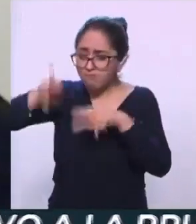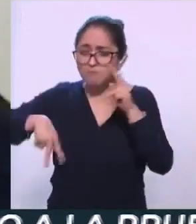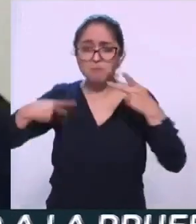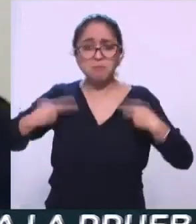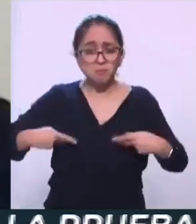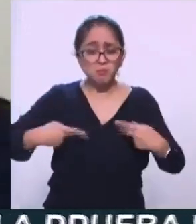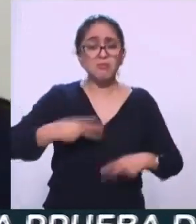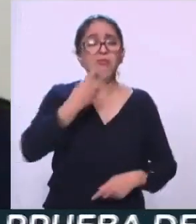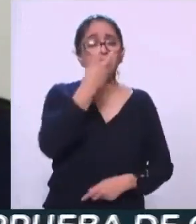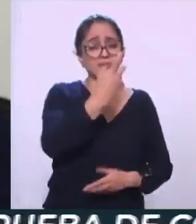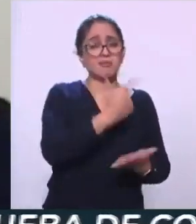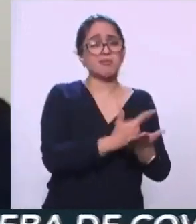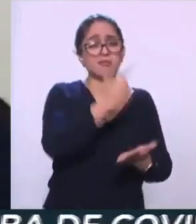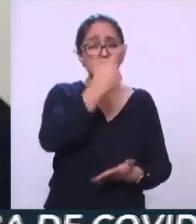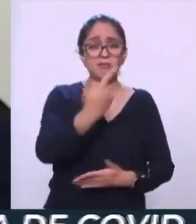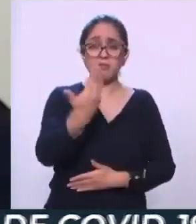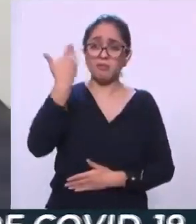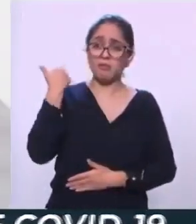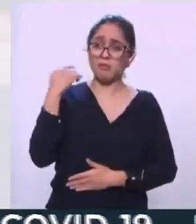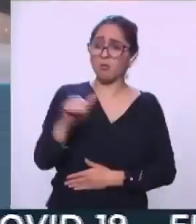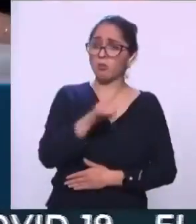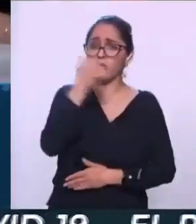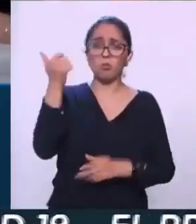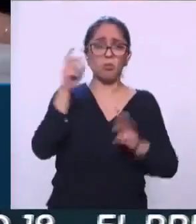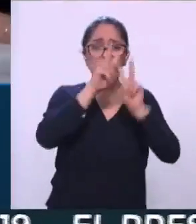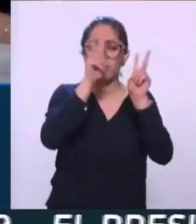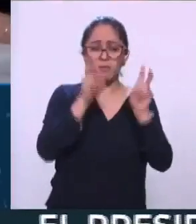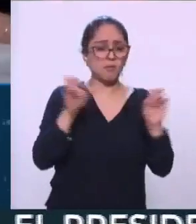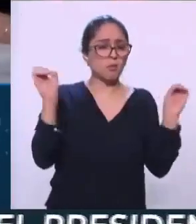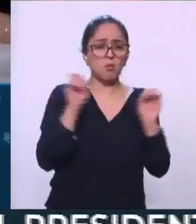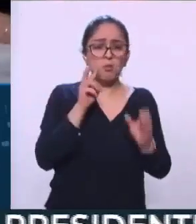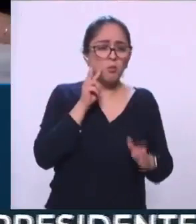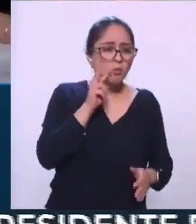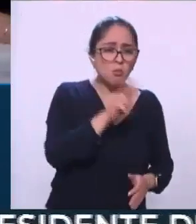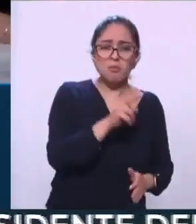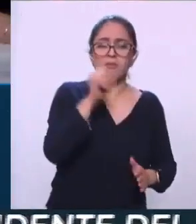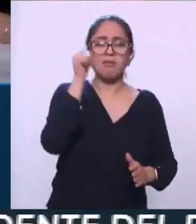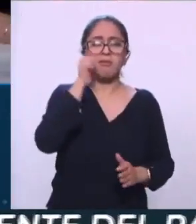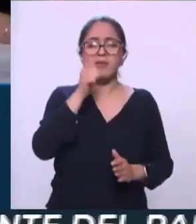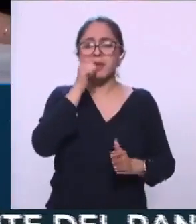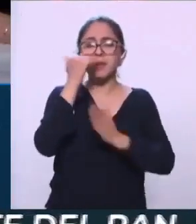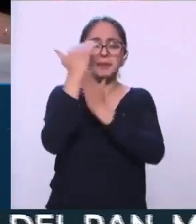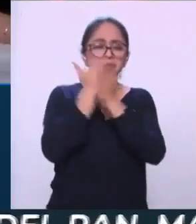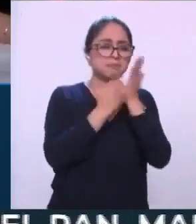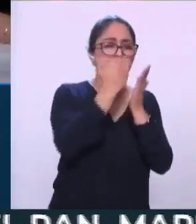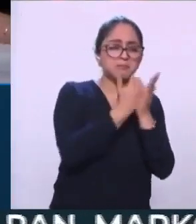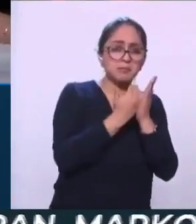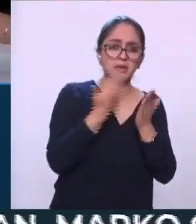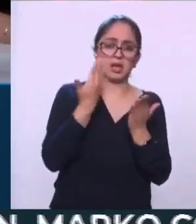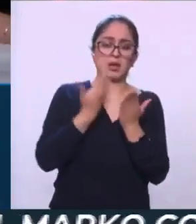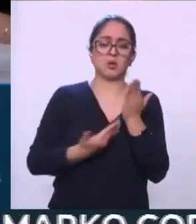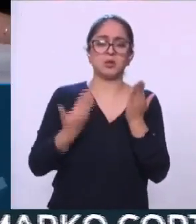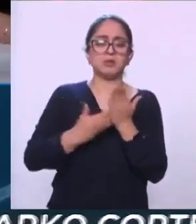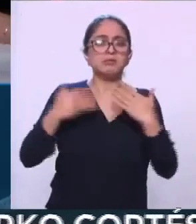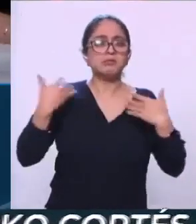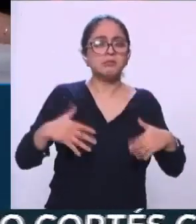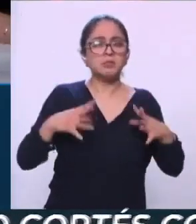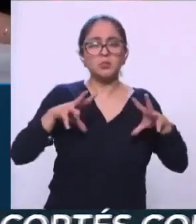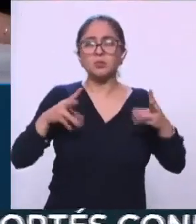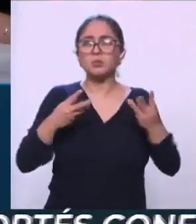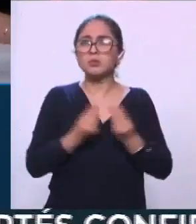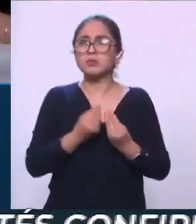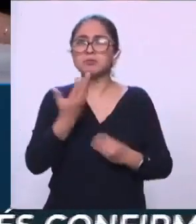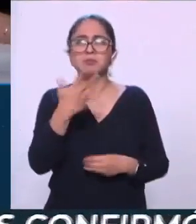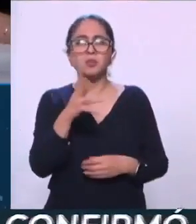eso es muy grave y es algo que no había visto en otros temas. En otros temas suelen ser menores las impresiones, pero en este caso son un